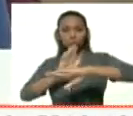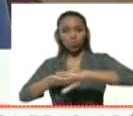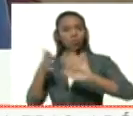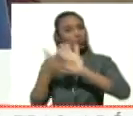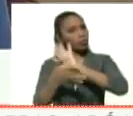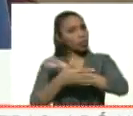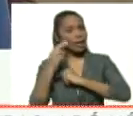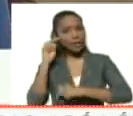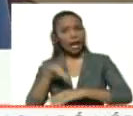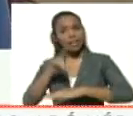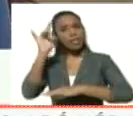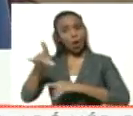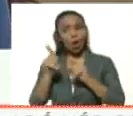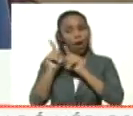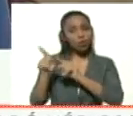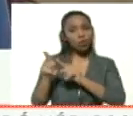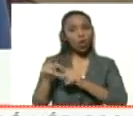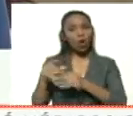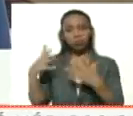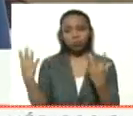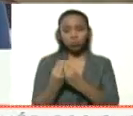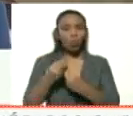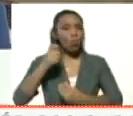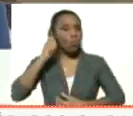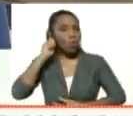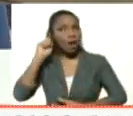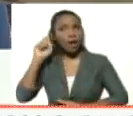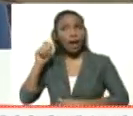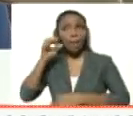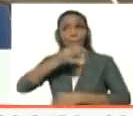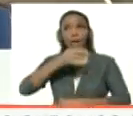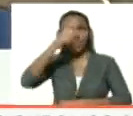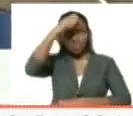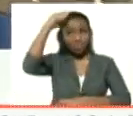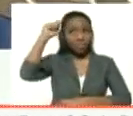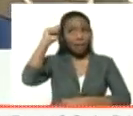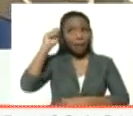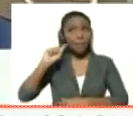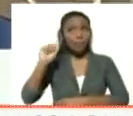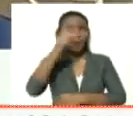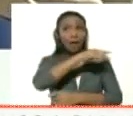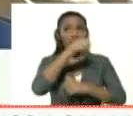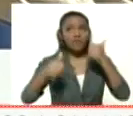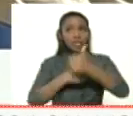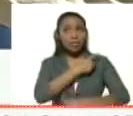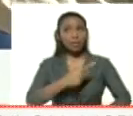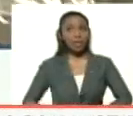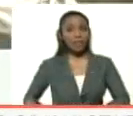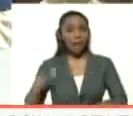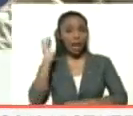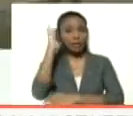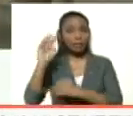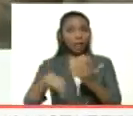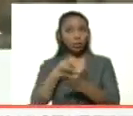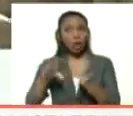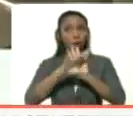dejo para ello a la compatriota Tania Díaz, primera vicepresidenta de la Asamblea Nacional